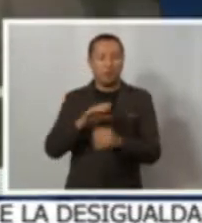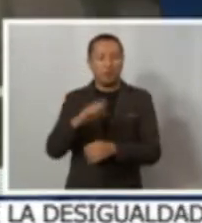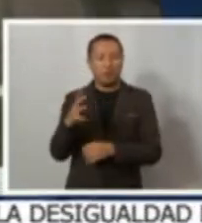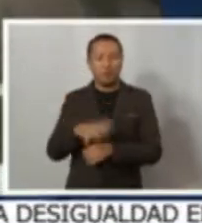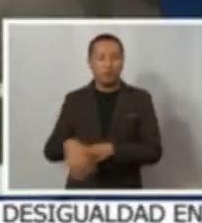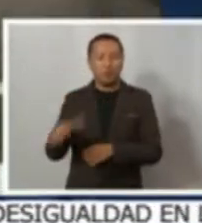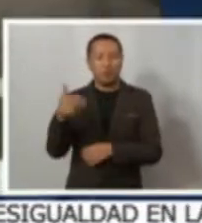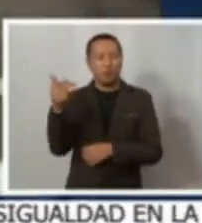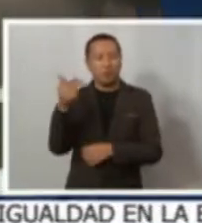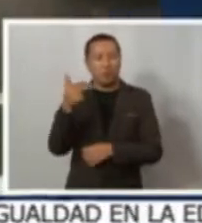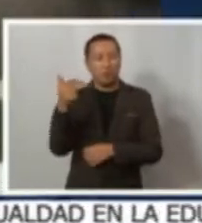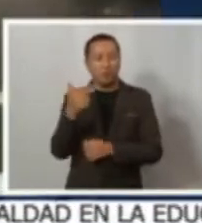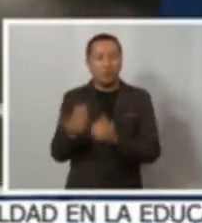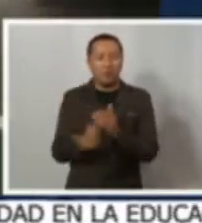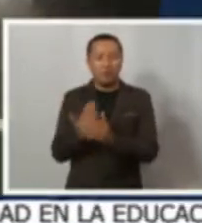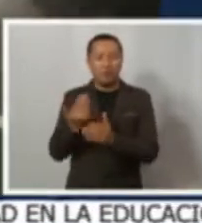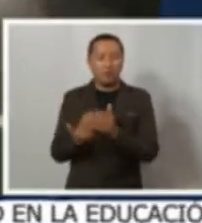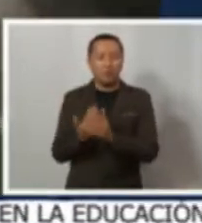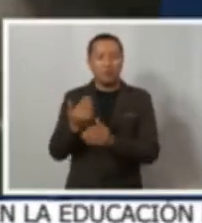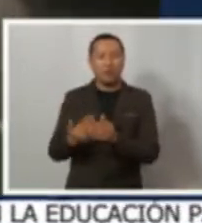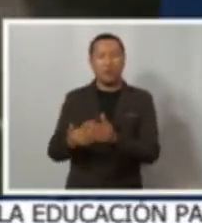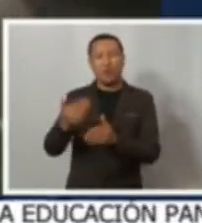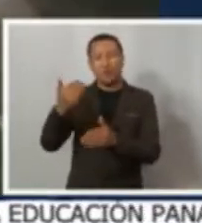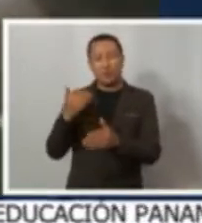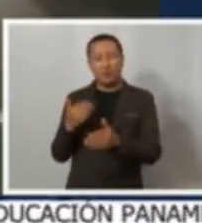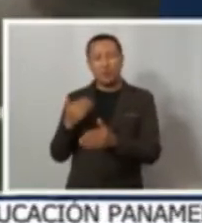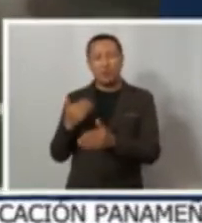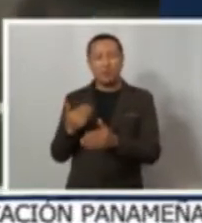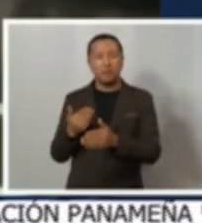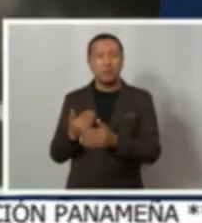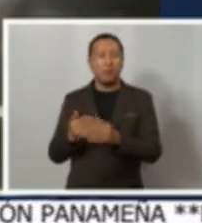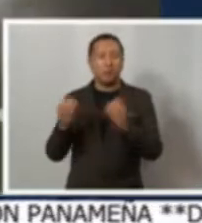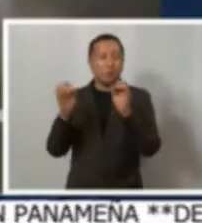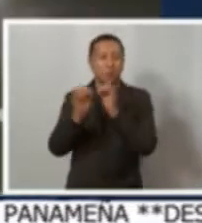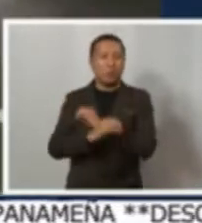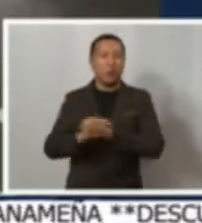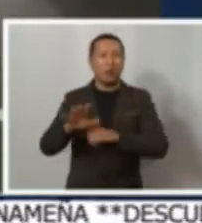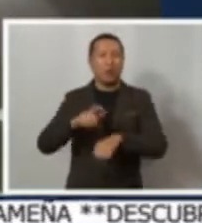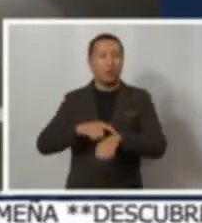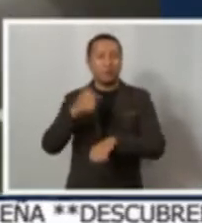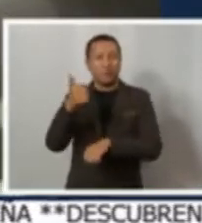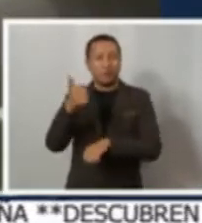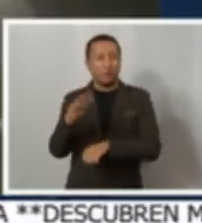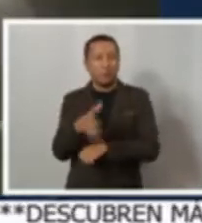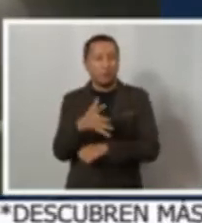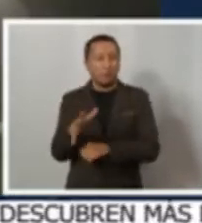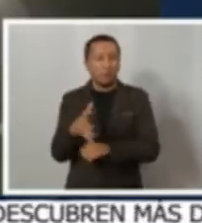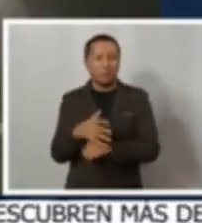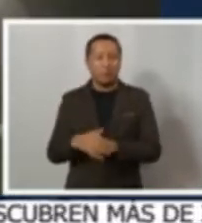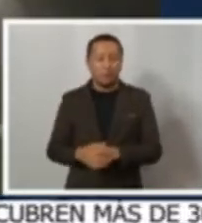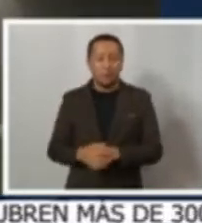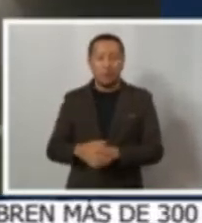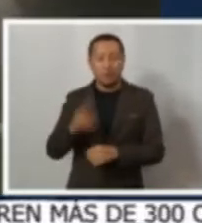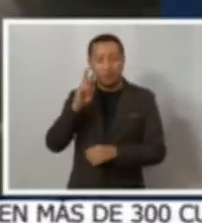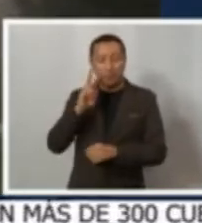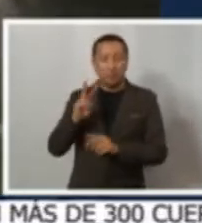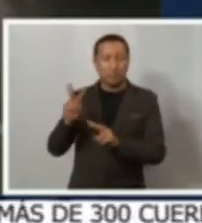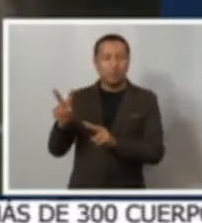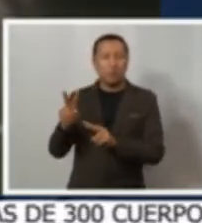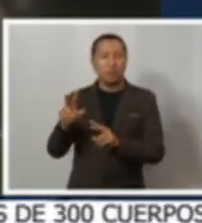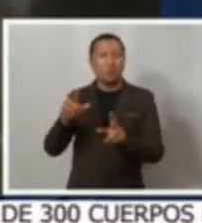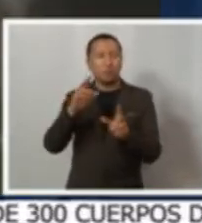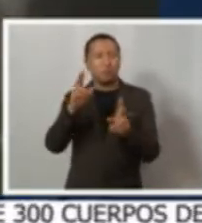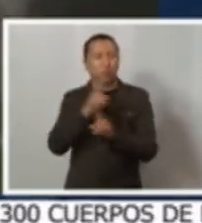hotelera. Esto ya fue muy tempranito, antes de que amaneciera, 6 de la mañana aproximadamente. Vemos mayor intensidad en los